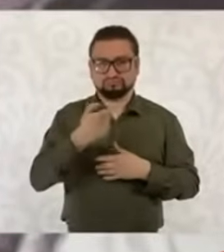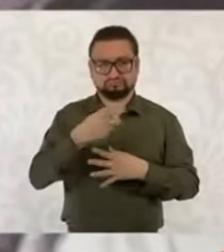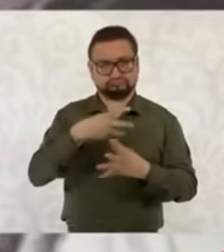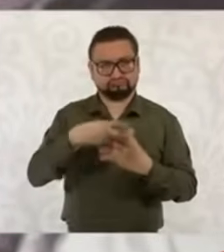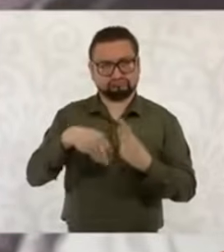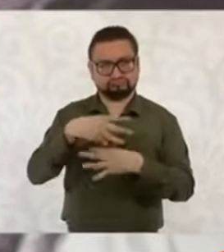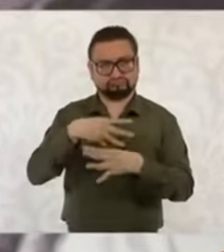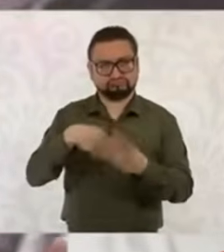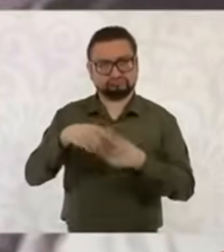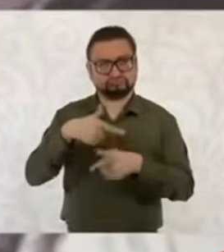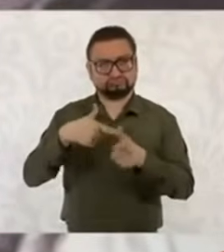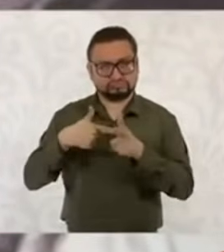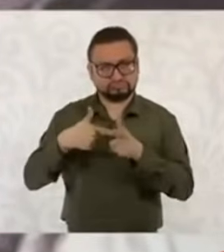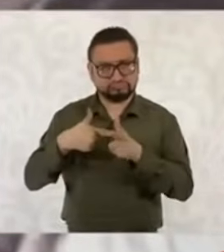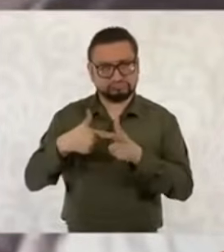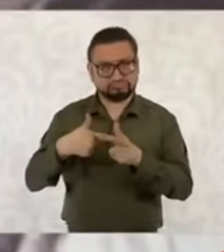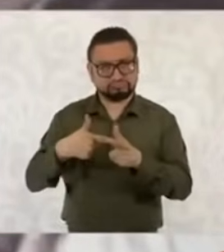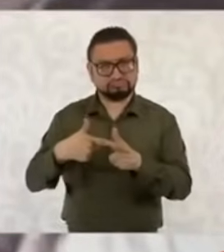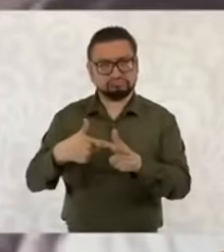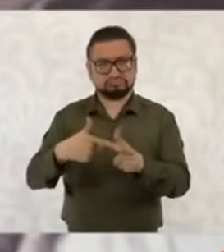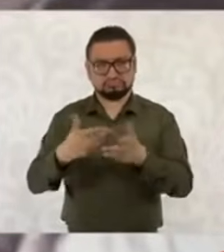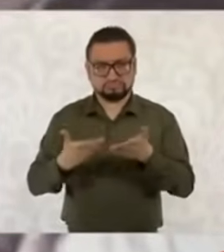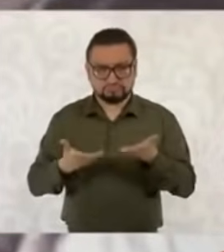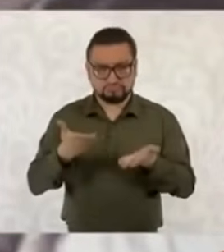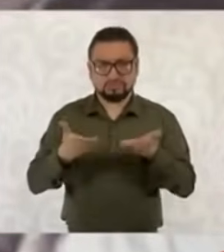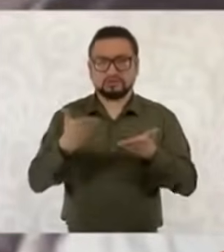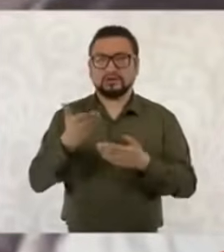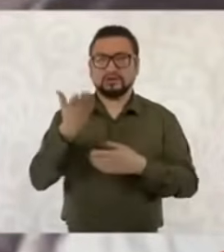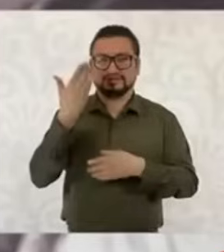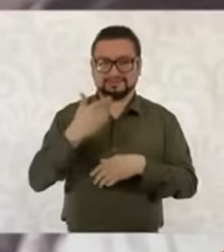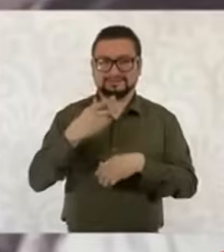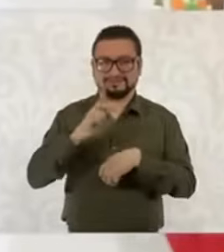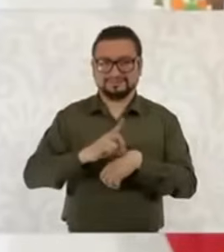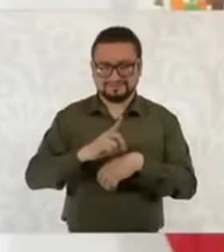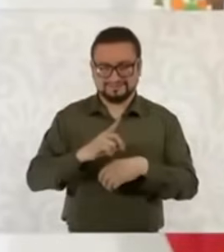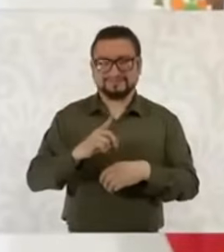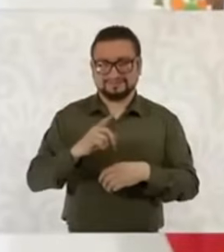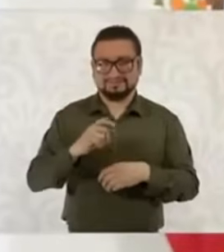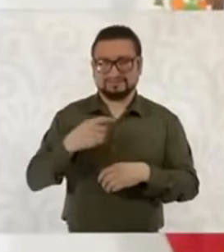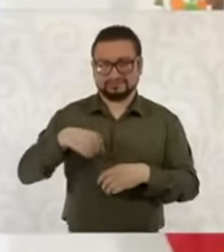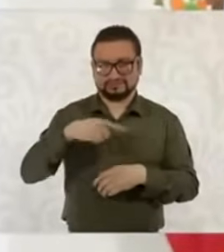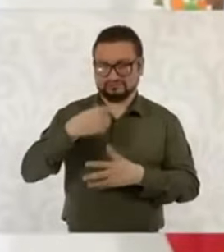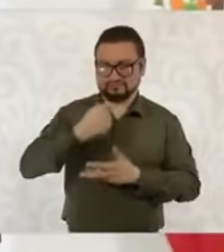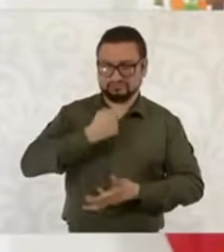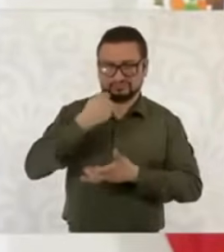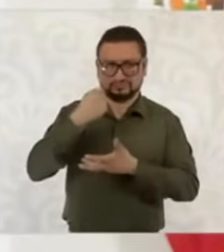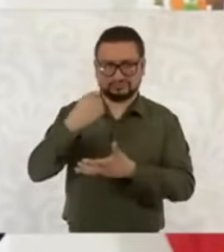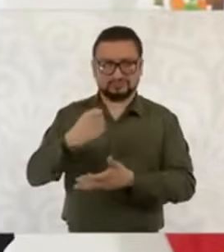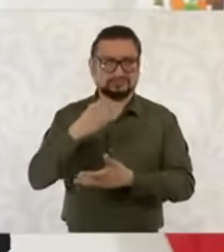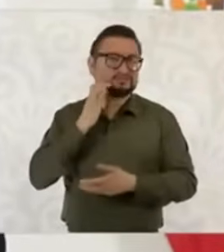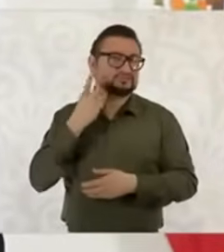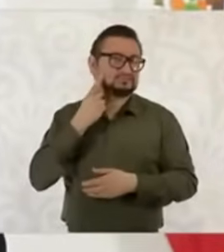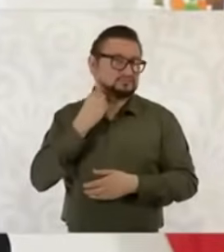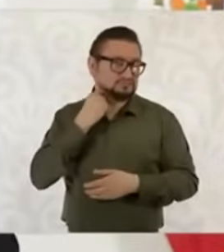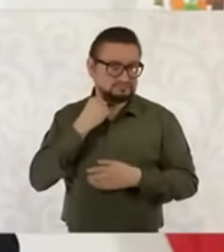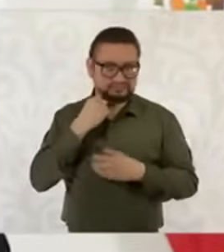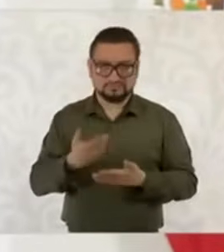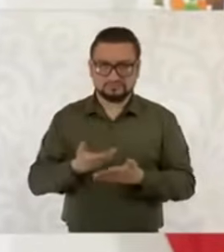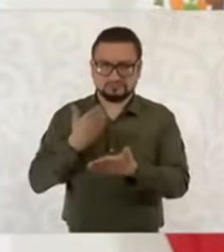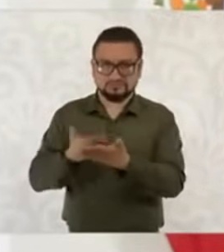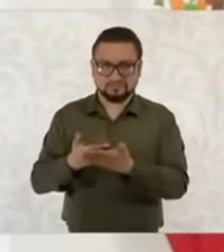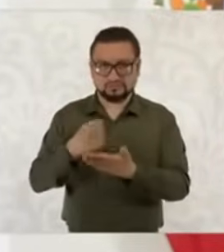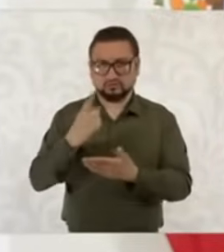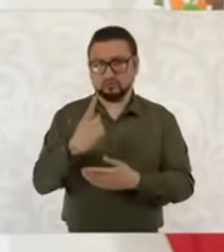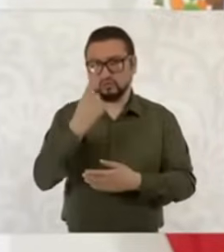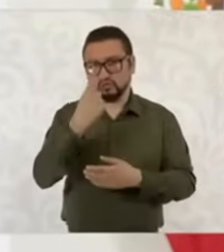sostenida. Coincidentemente, el día de la presentación de nuestro paquete económico, una de las calificadoras